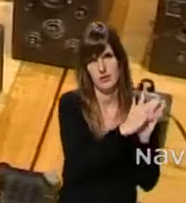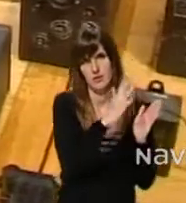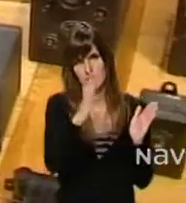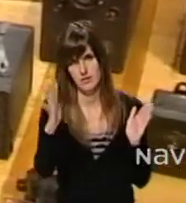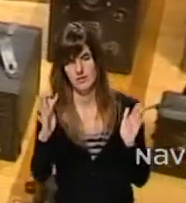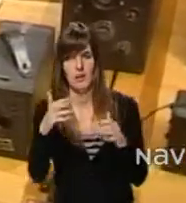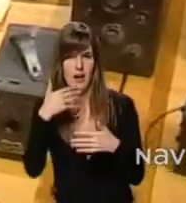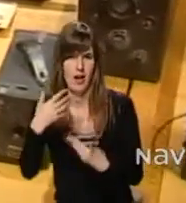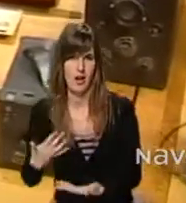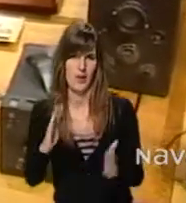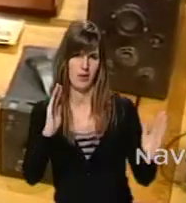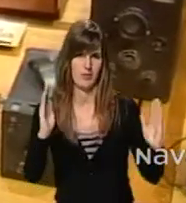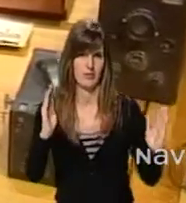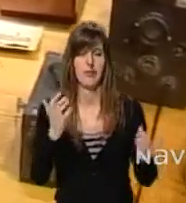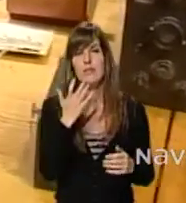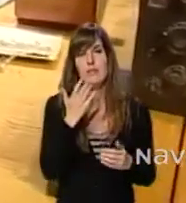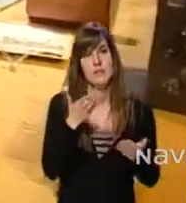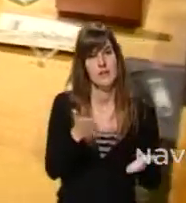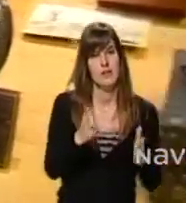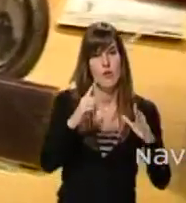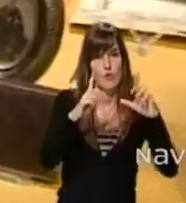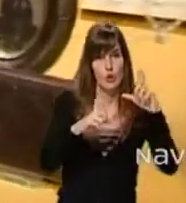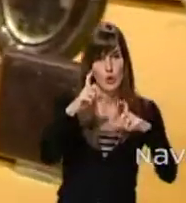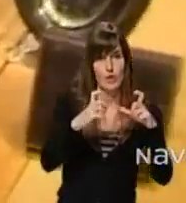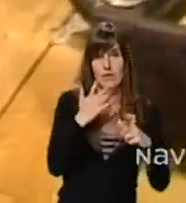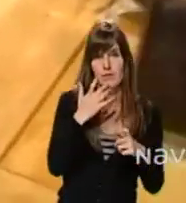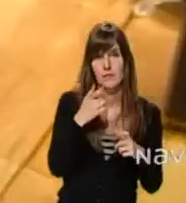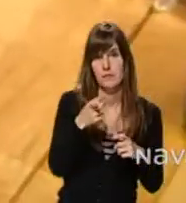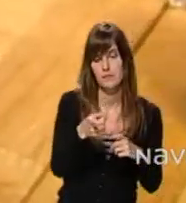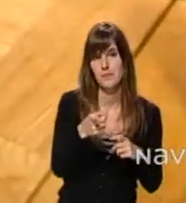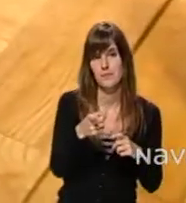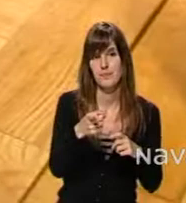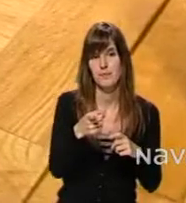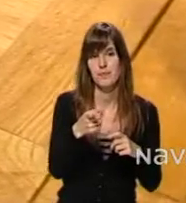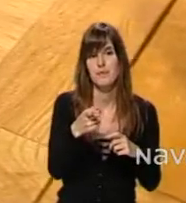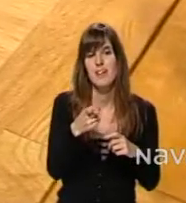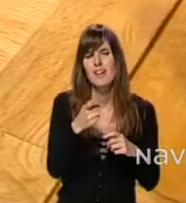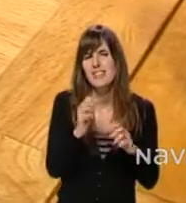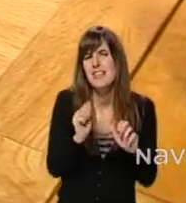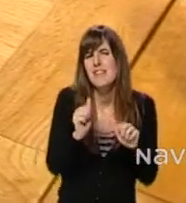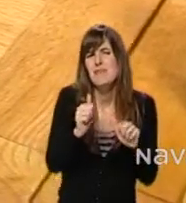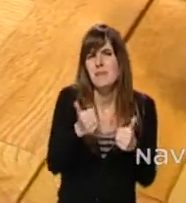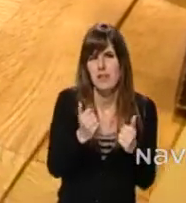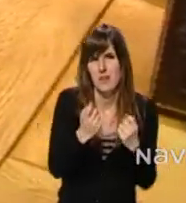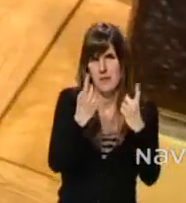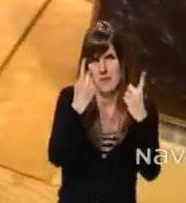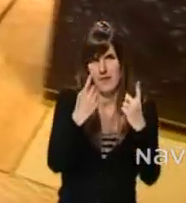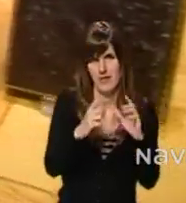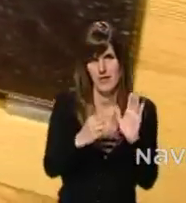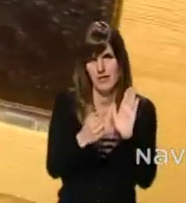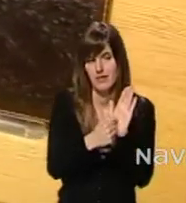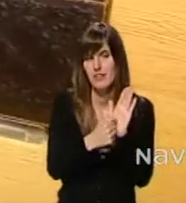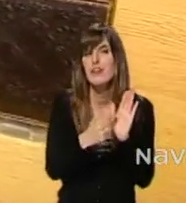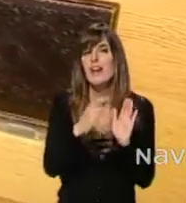vamos de más antiguo a más moderno. En este caso, a la fotografía, tenemos aquí el daguerrotipo. es el principio de la fotografía. Ya nos encontramos en el